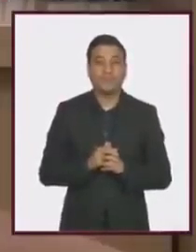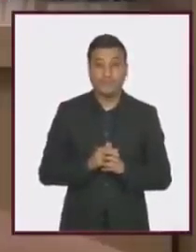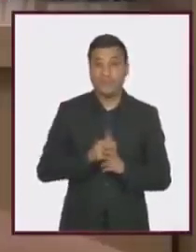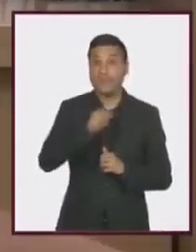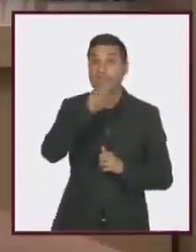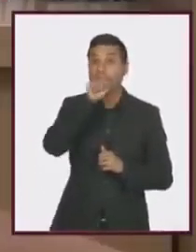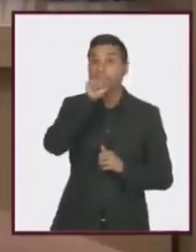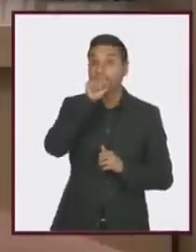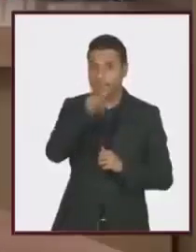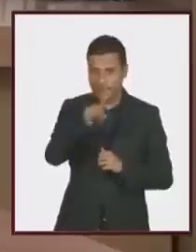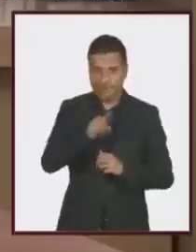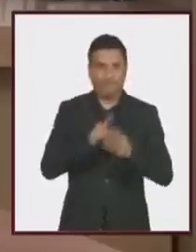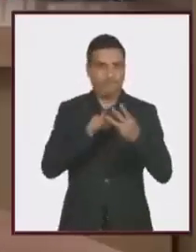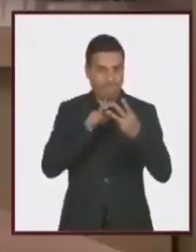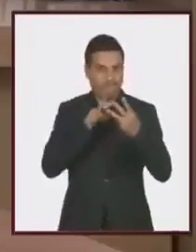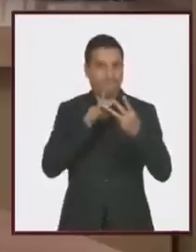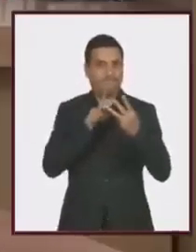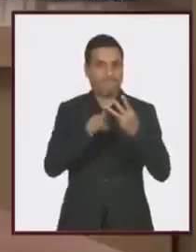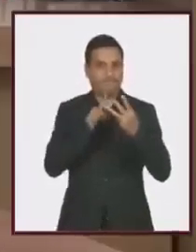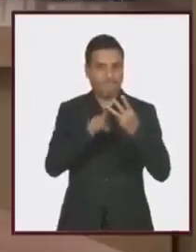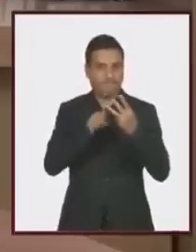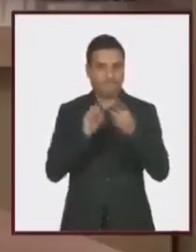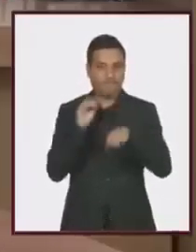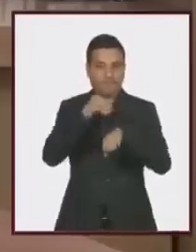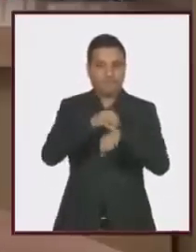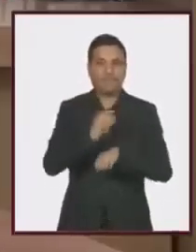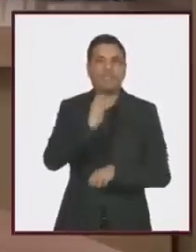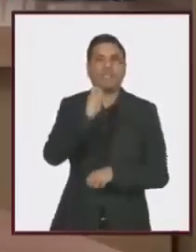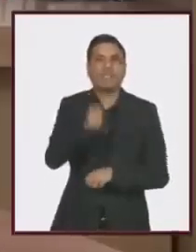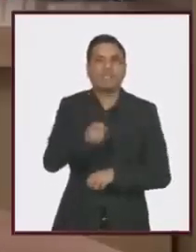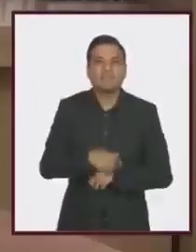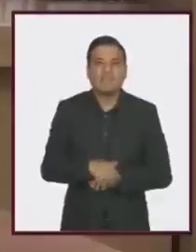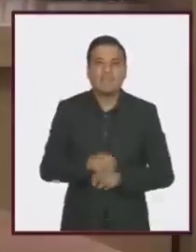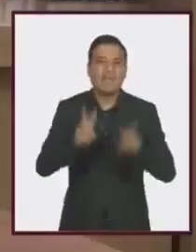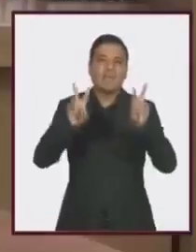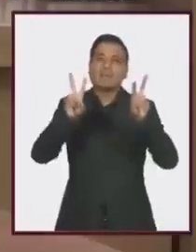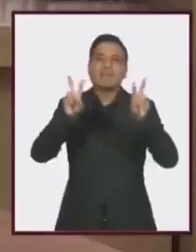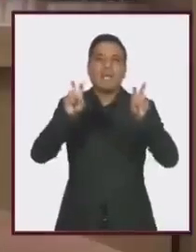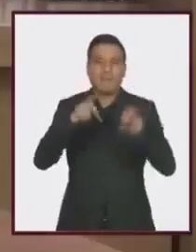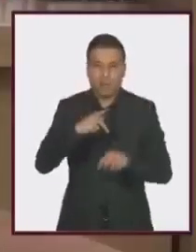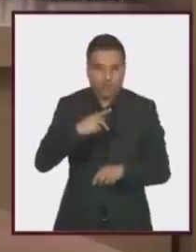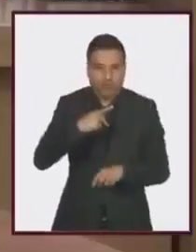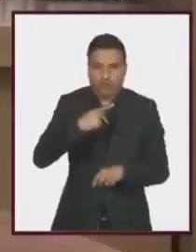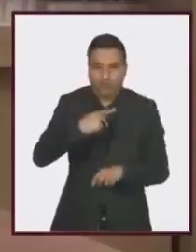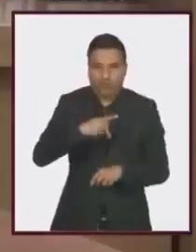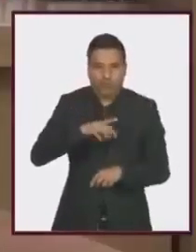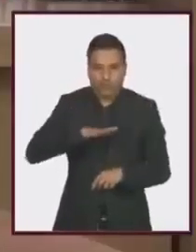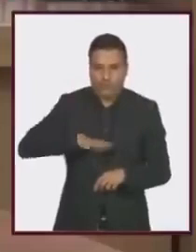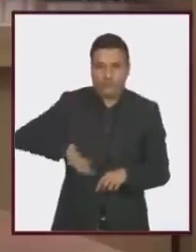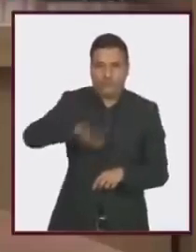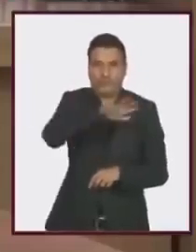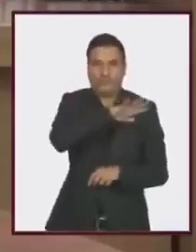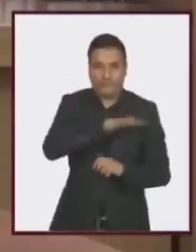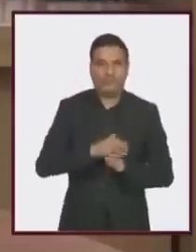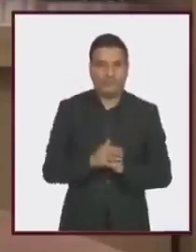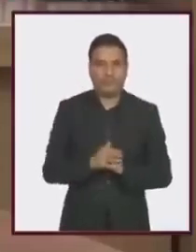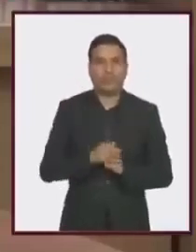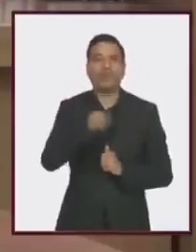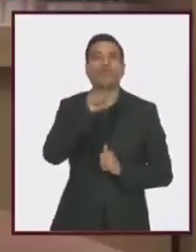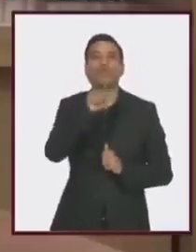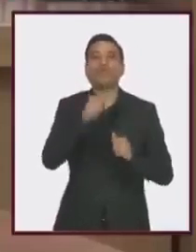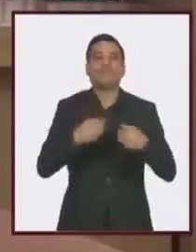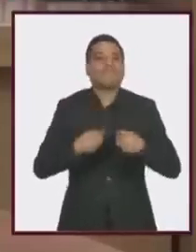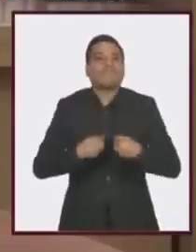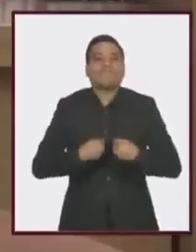tipo de contenidos, que son contenidos locales, que están basados en el contexto específico donde se ubica la